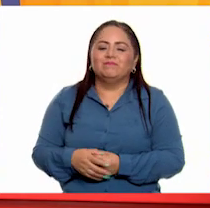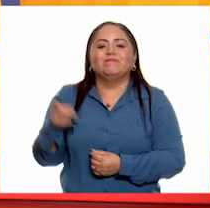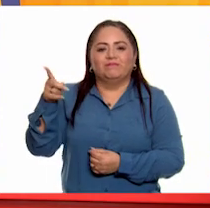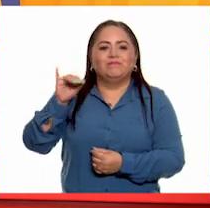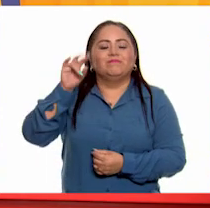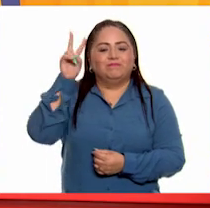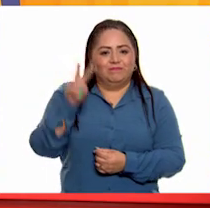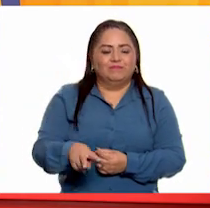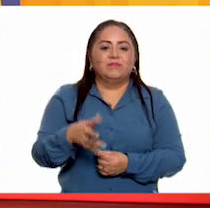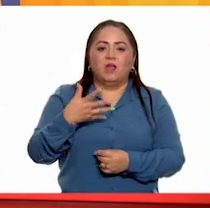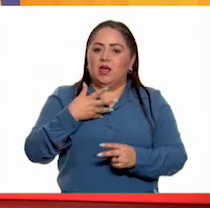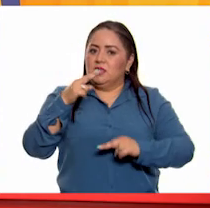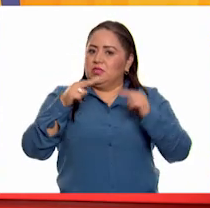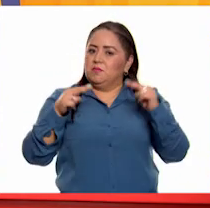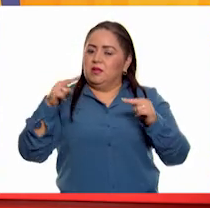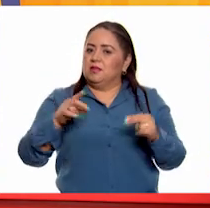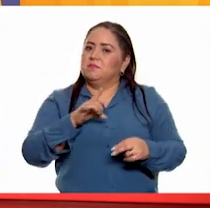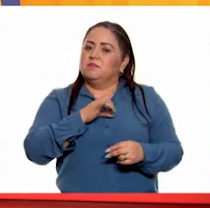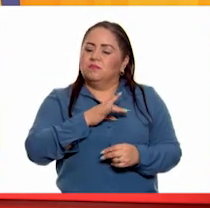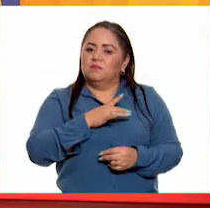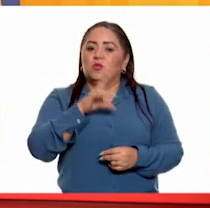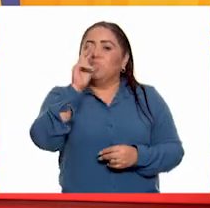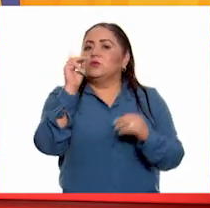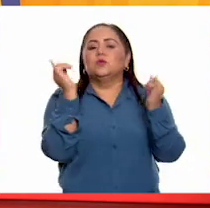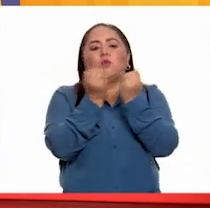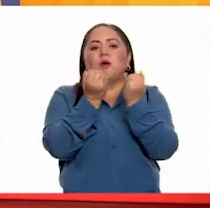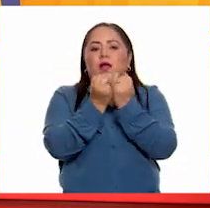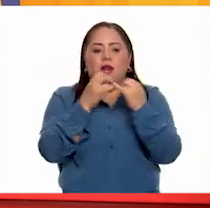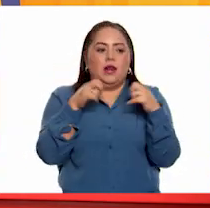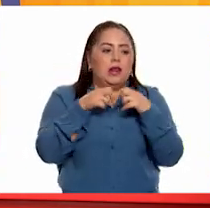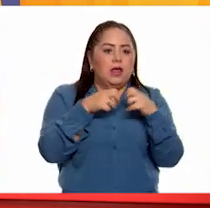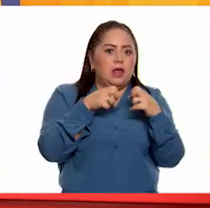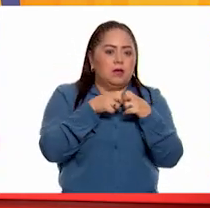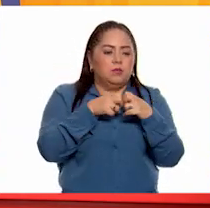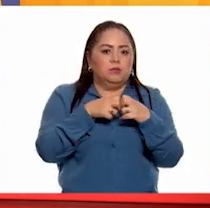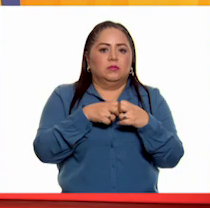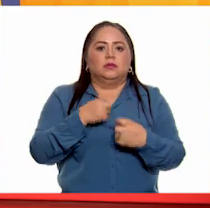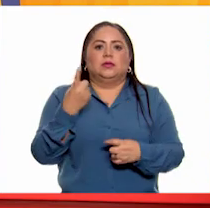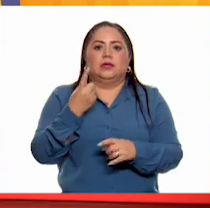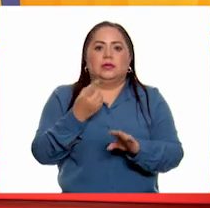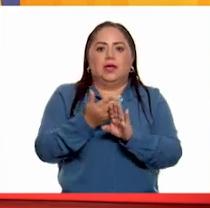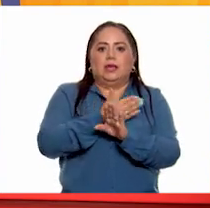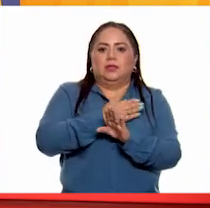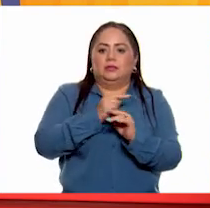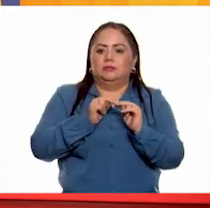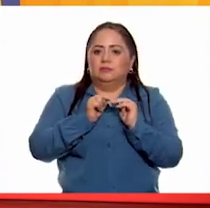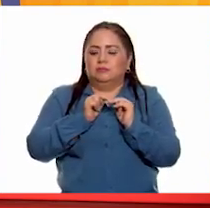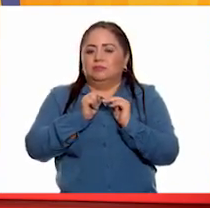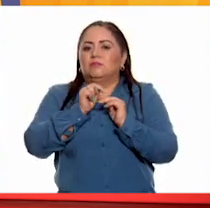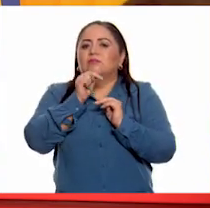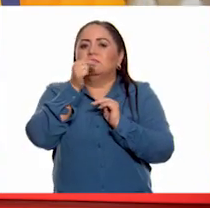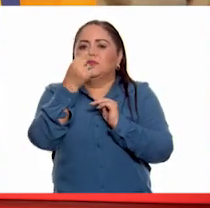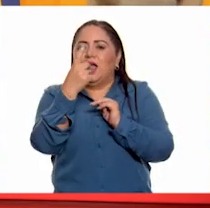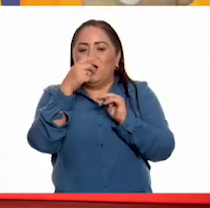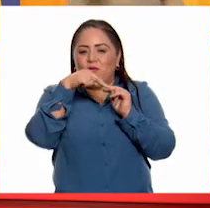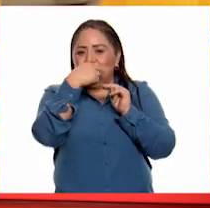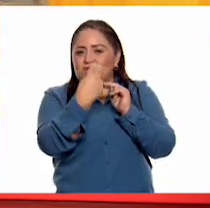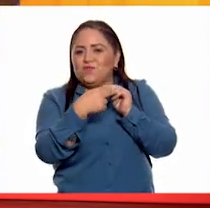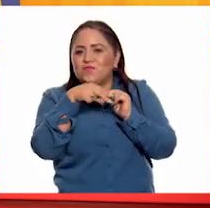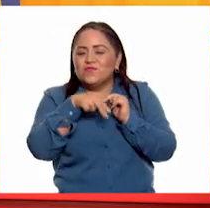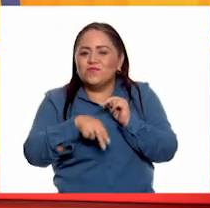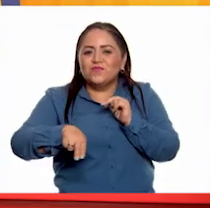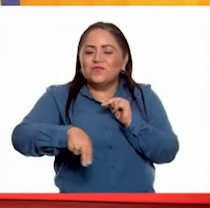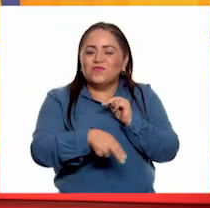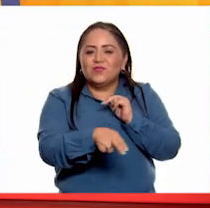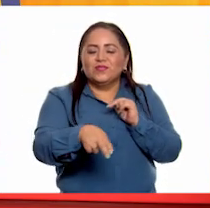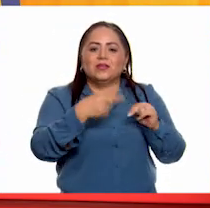sí, hay niveles de miedo. No es lo mismo los nervios que te da antes de aventarte en un tobogán, al